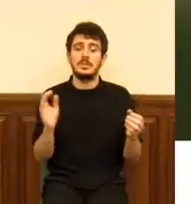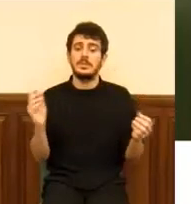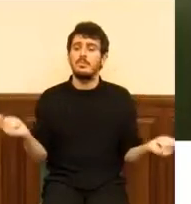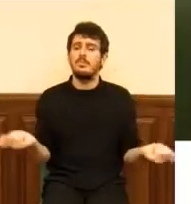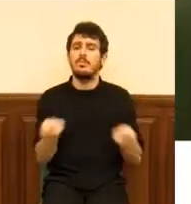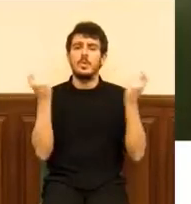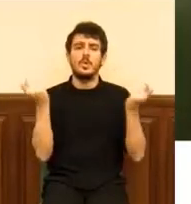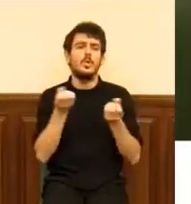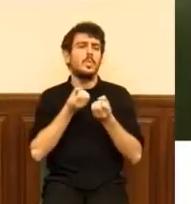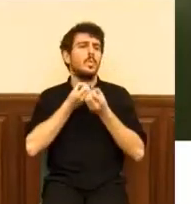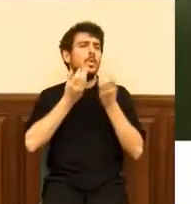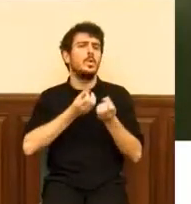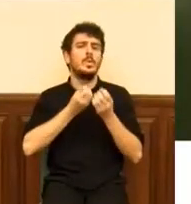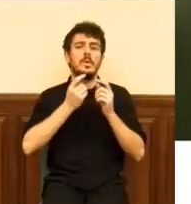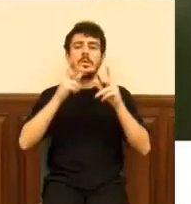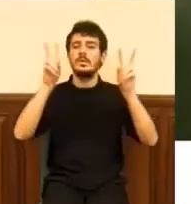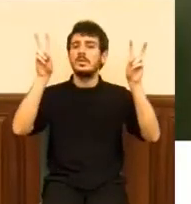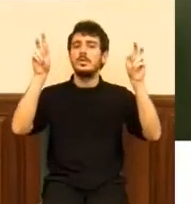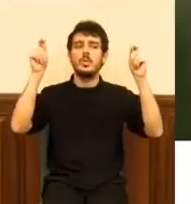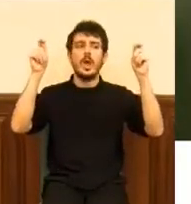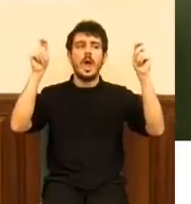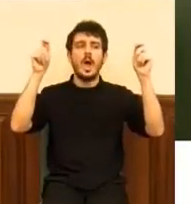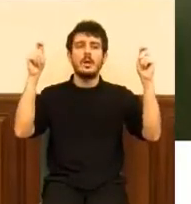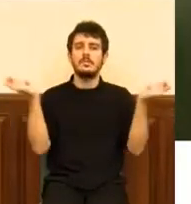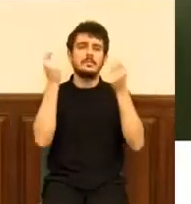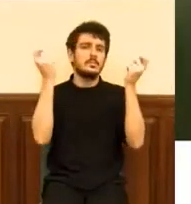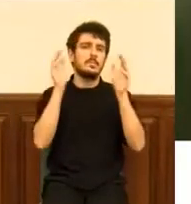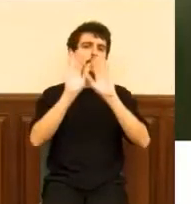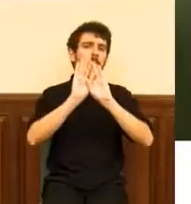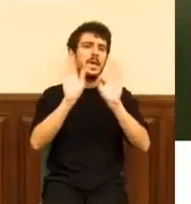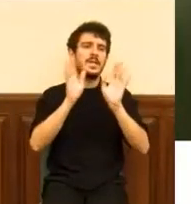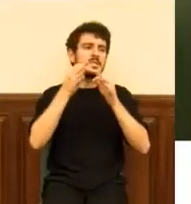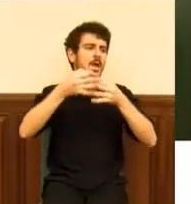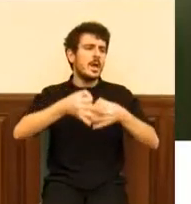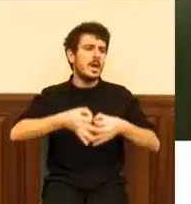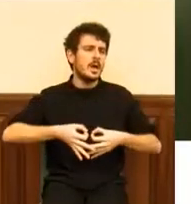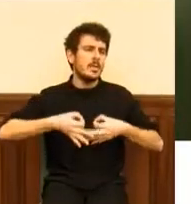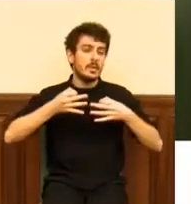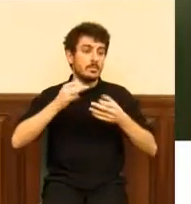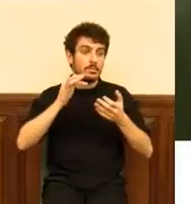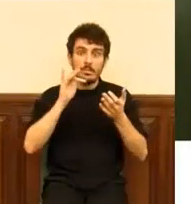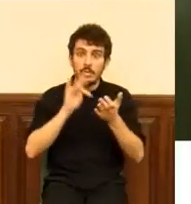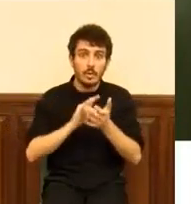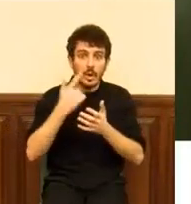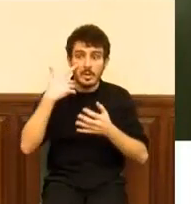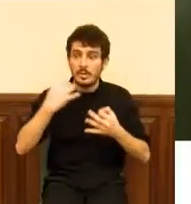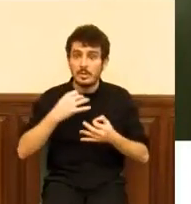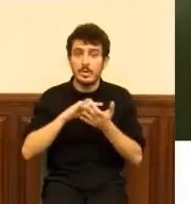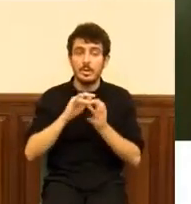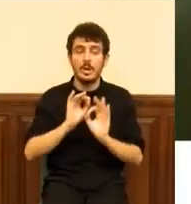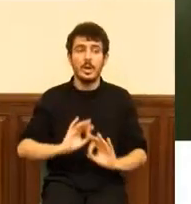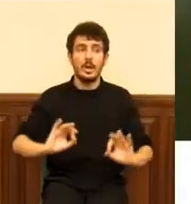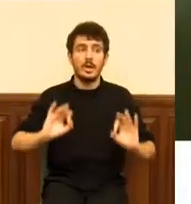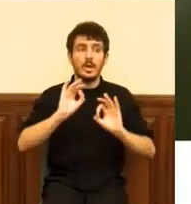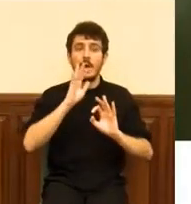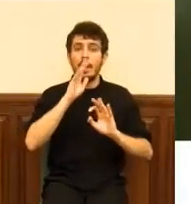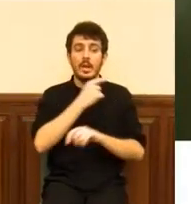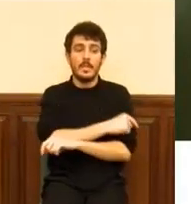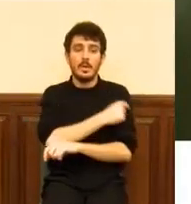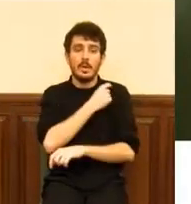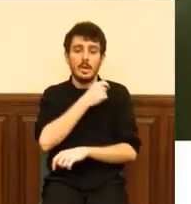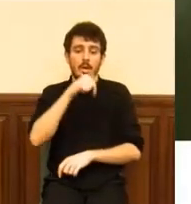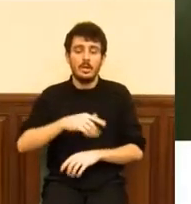del titular, como siempre, es que no ha pasado. Ahora tenemos la vacunación paralizada en